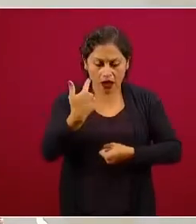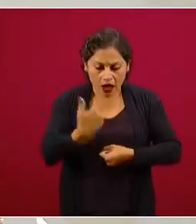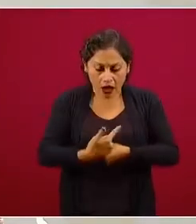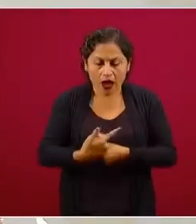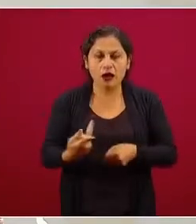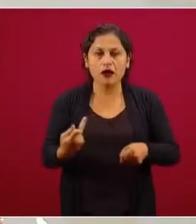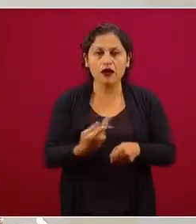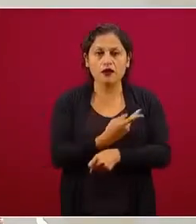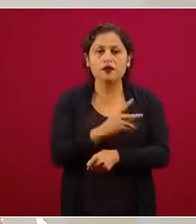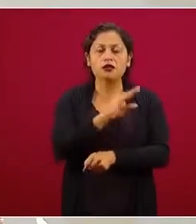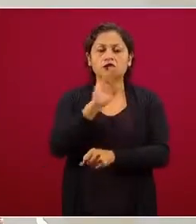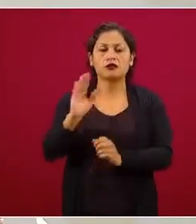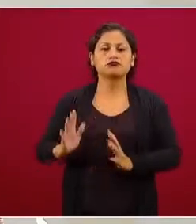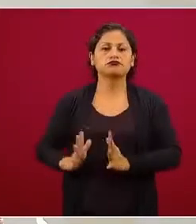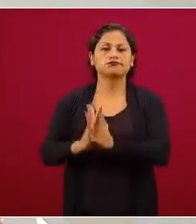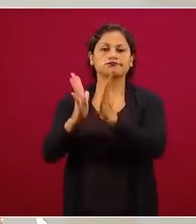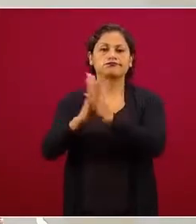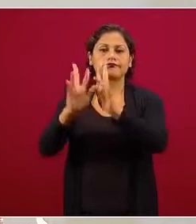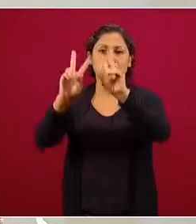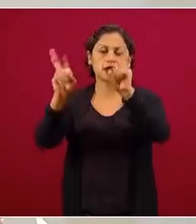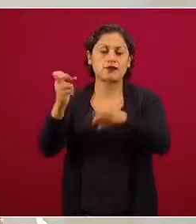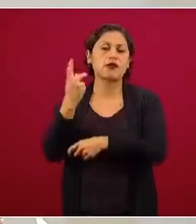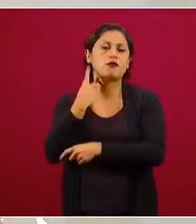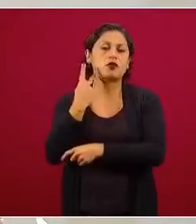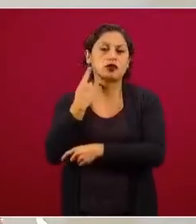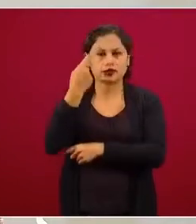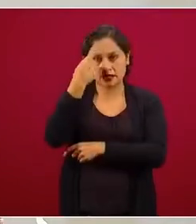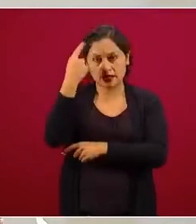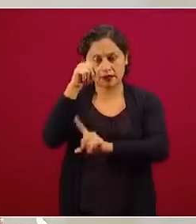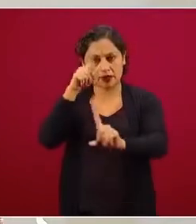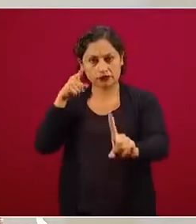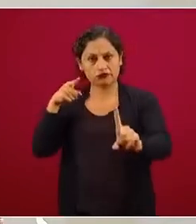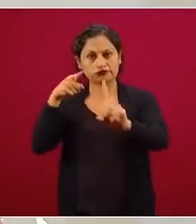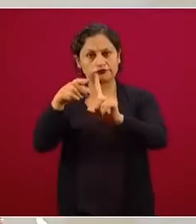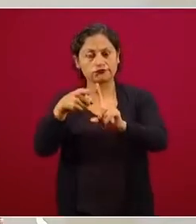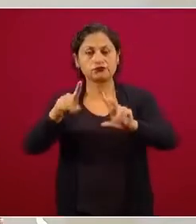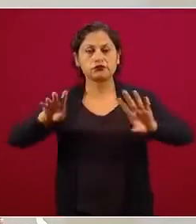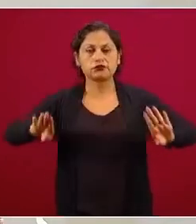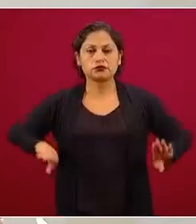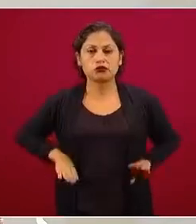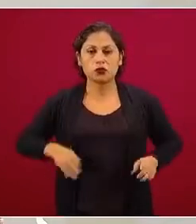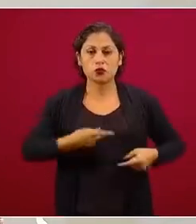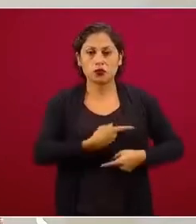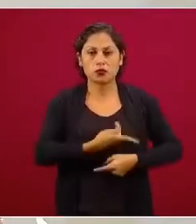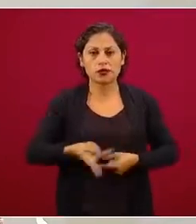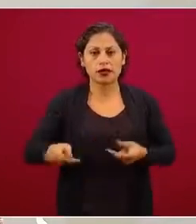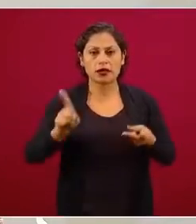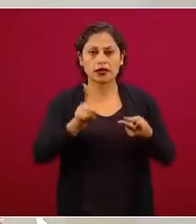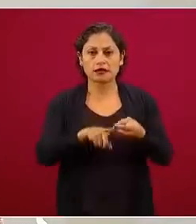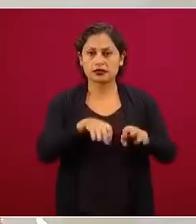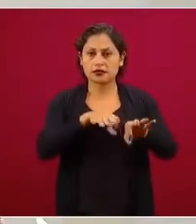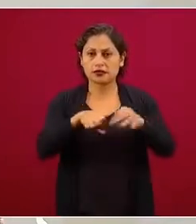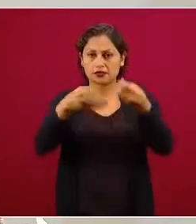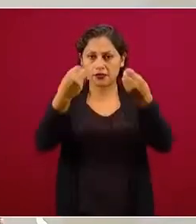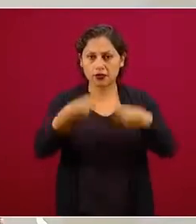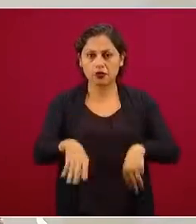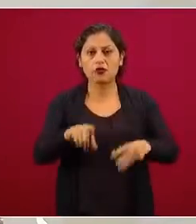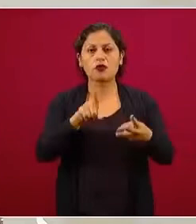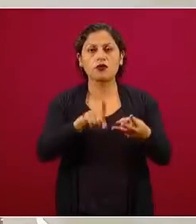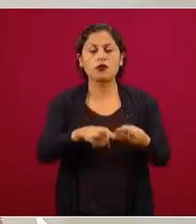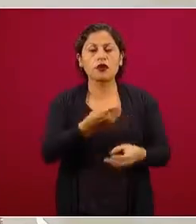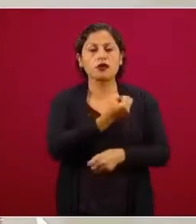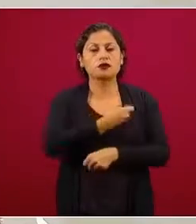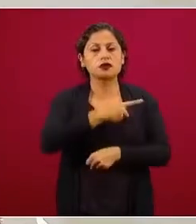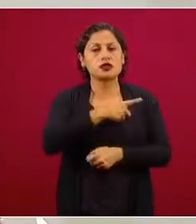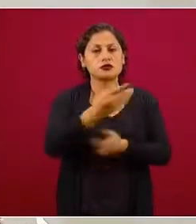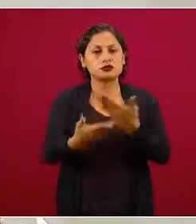política pública en los ejes centrales. La pobreza, el desempleo, el debilitamiento de los servicios de salud,